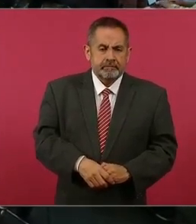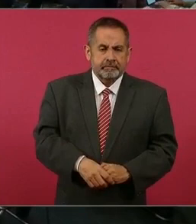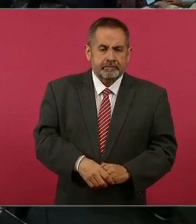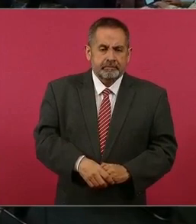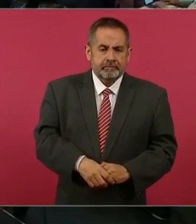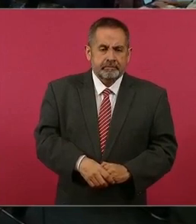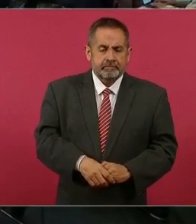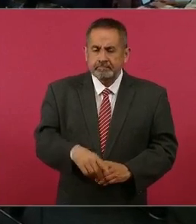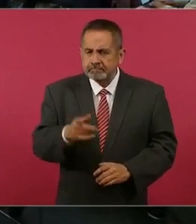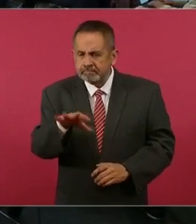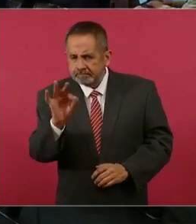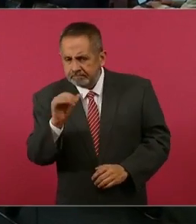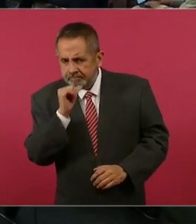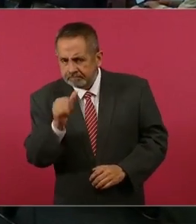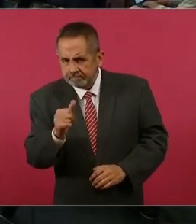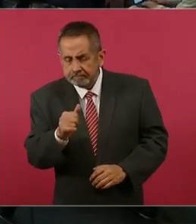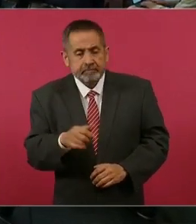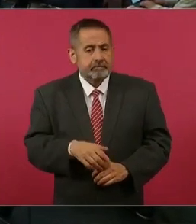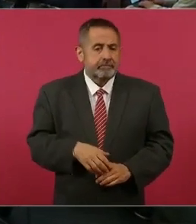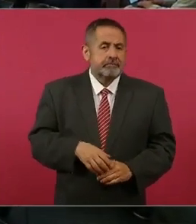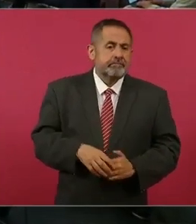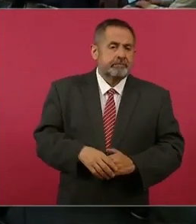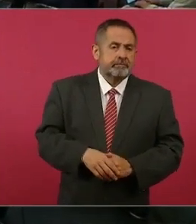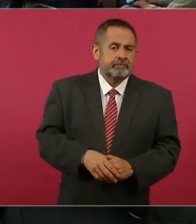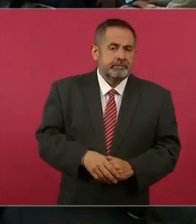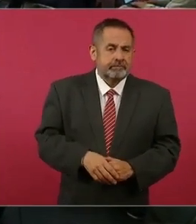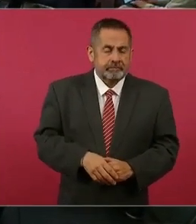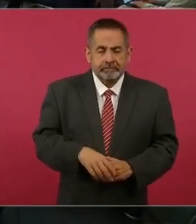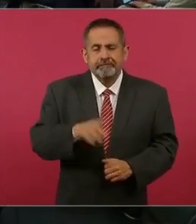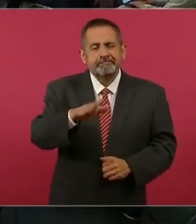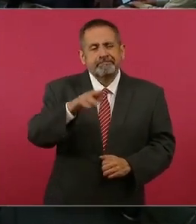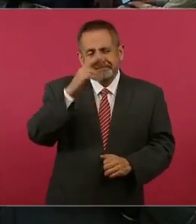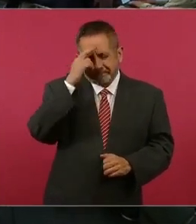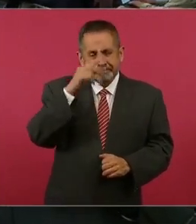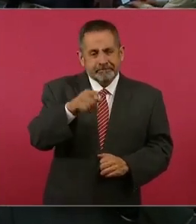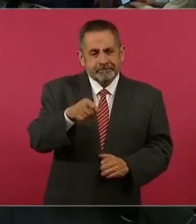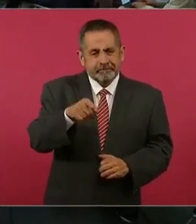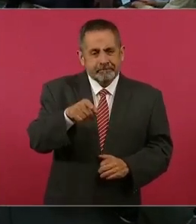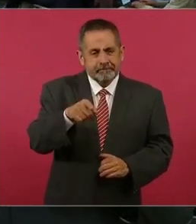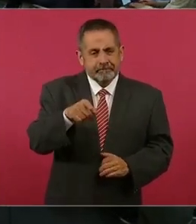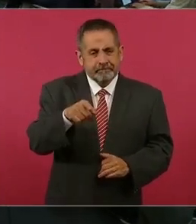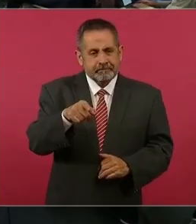¿No la encuentran? Es que sí es, acuérdense que